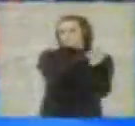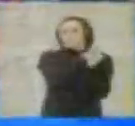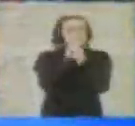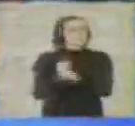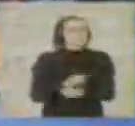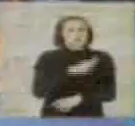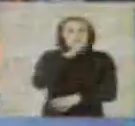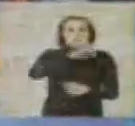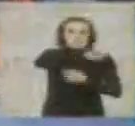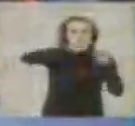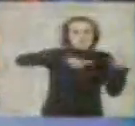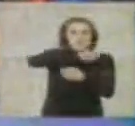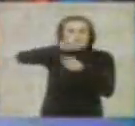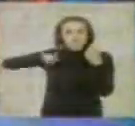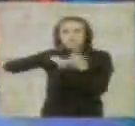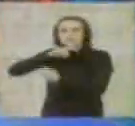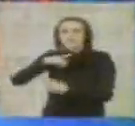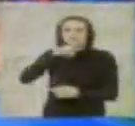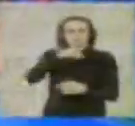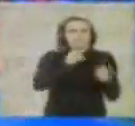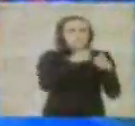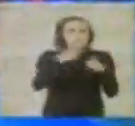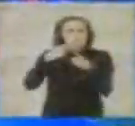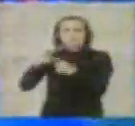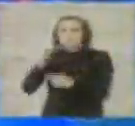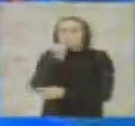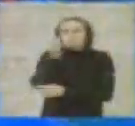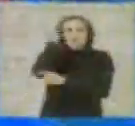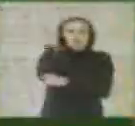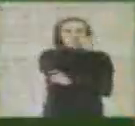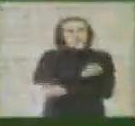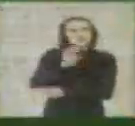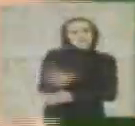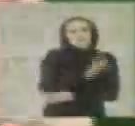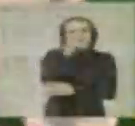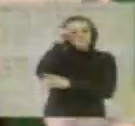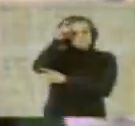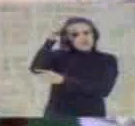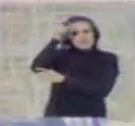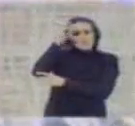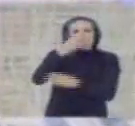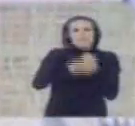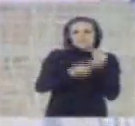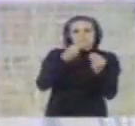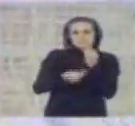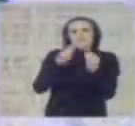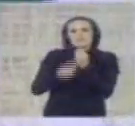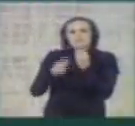Porque cada año cantes algo mejor y sorprendas al pueblo canario.